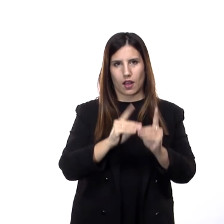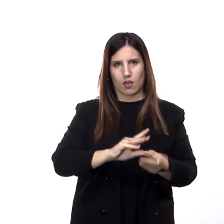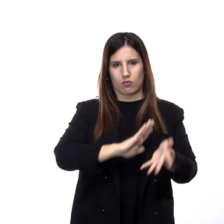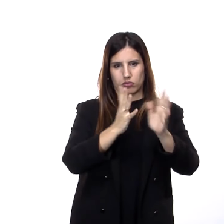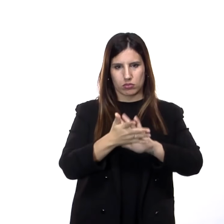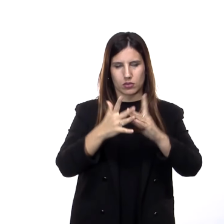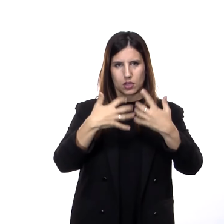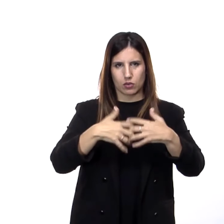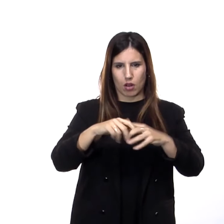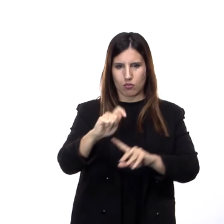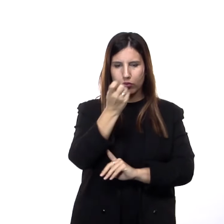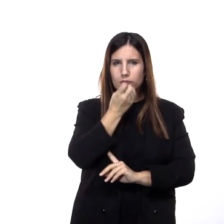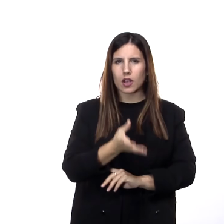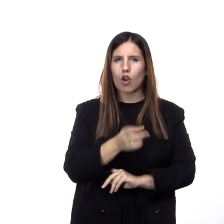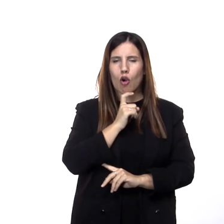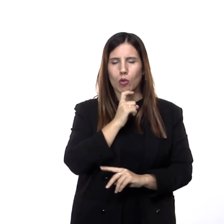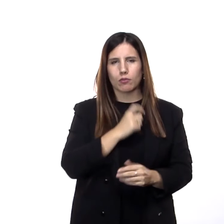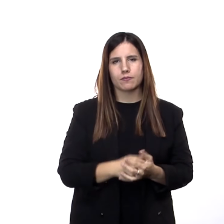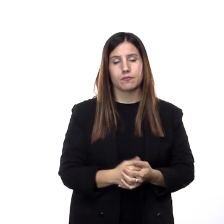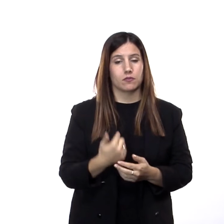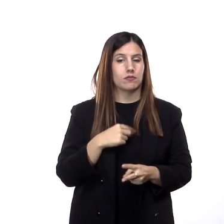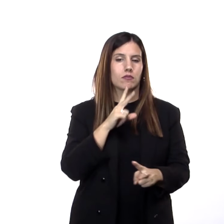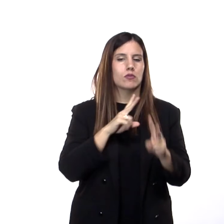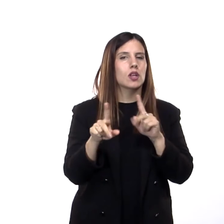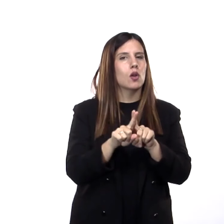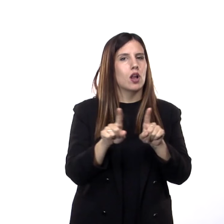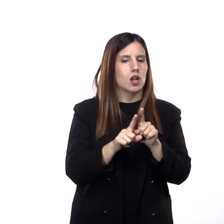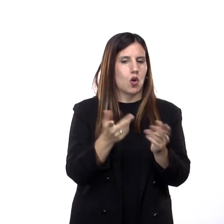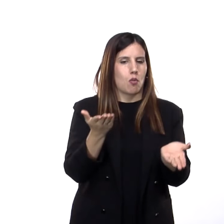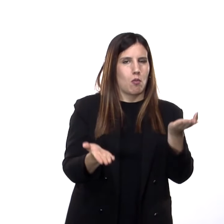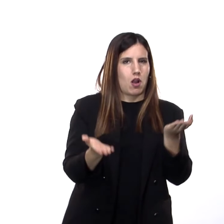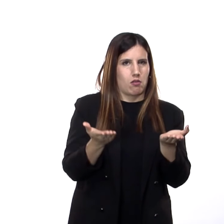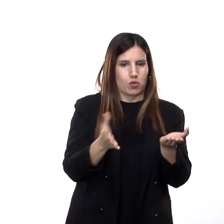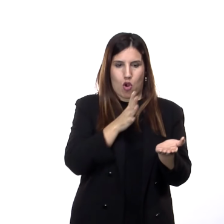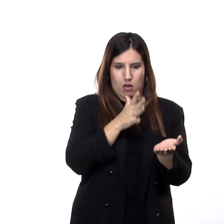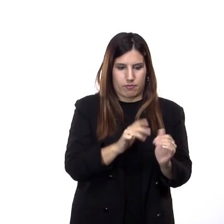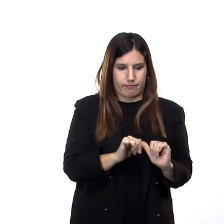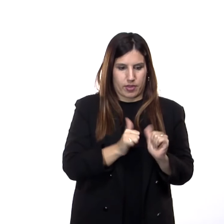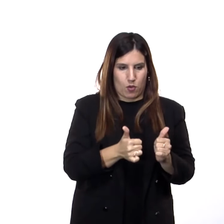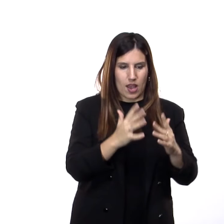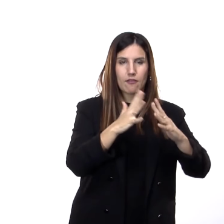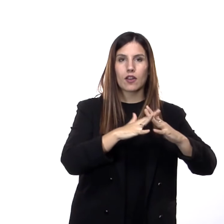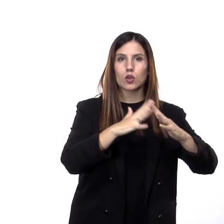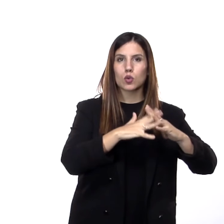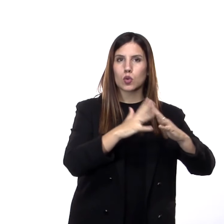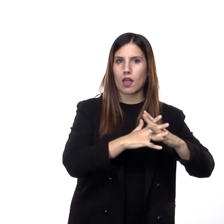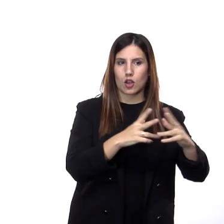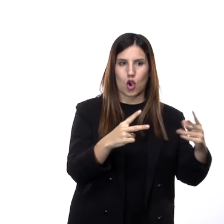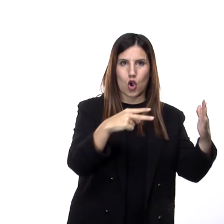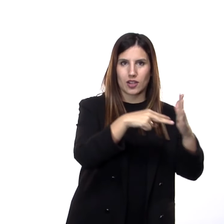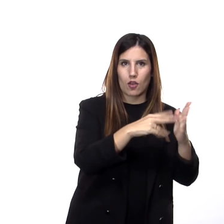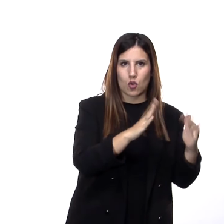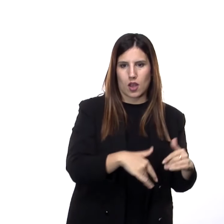esta pregunta va solo responder con una similitud no le estamos partiendo de una infraestructura que no está conectada es como un castillo o